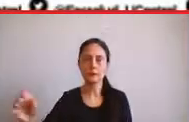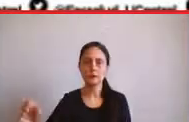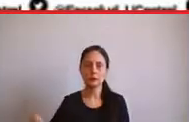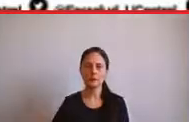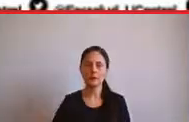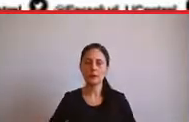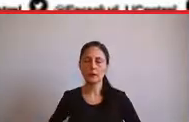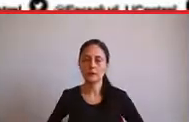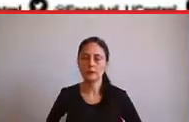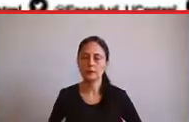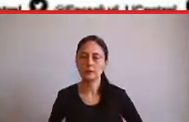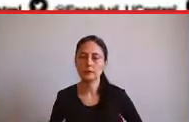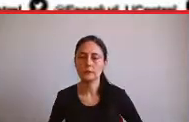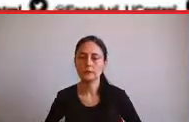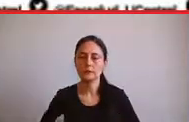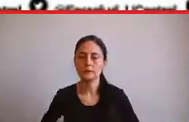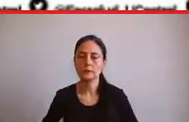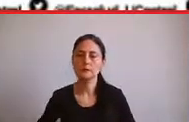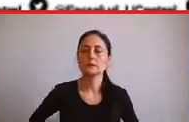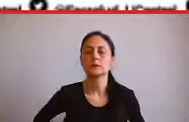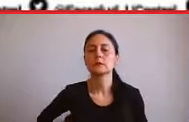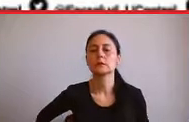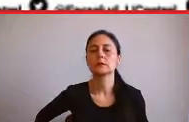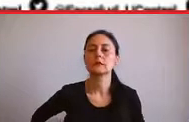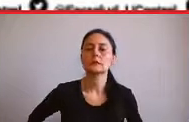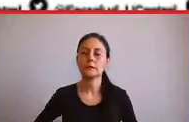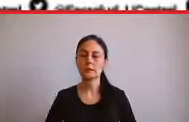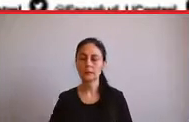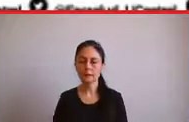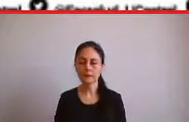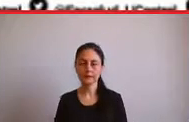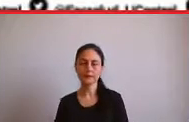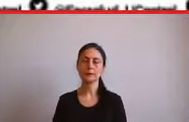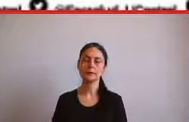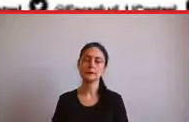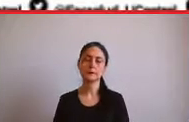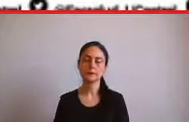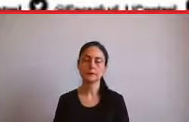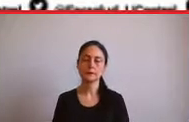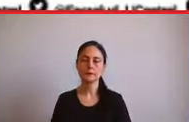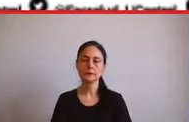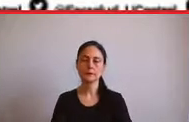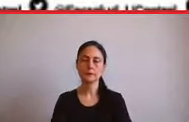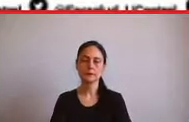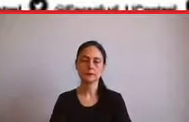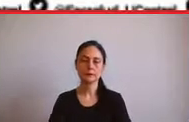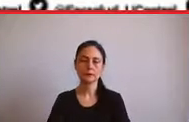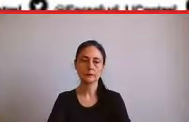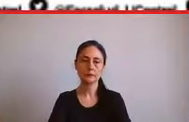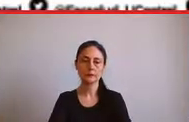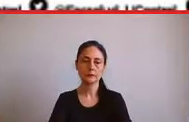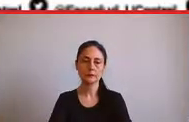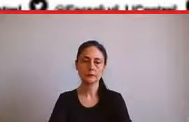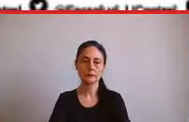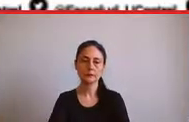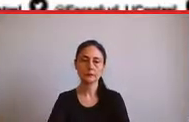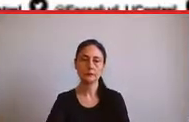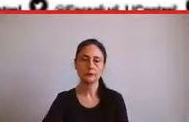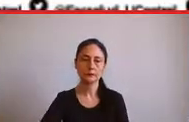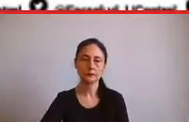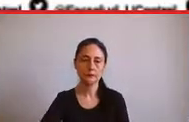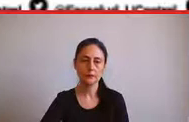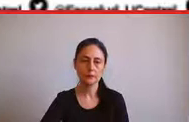Interdisciplinario del COVID-19. Para el día de hoy tendremos 4 presentaciones a cargo de 4 profesionales con vasta